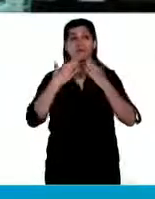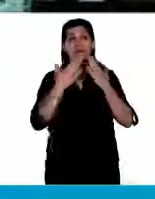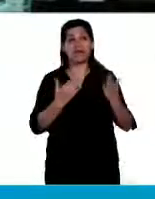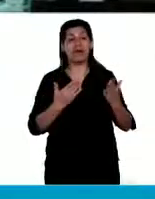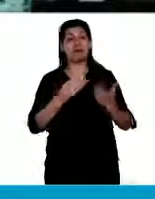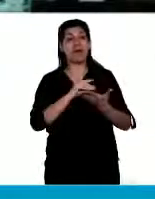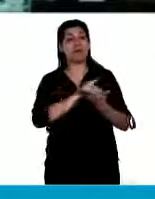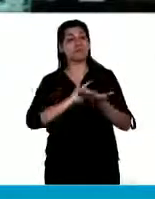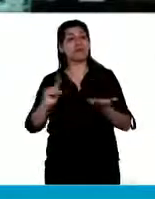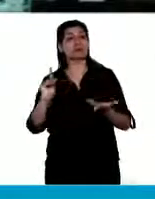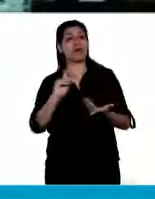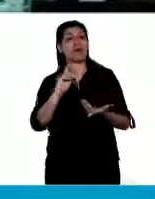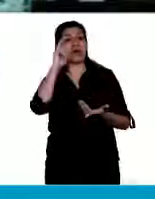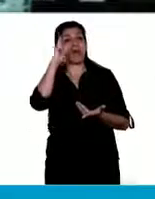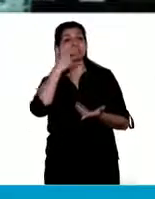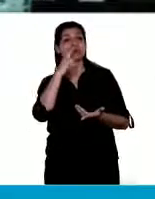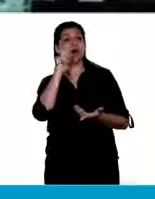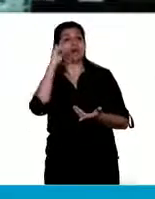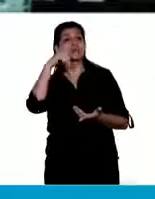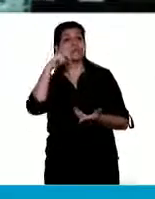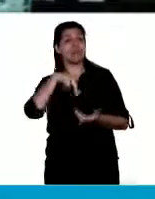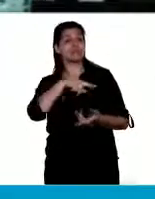considerarme parte del ordenamiento de